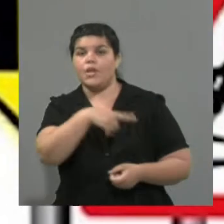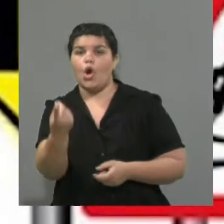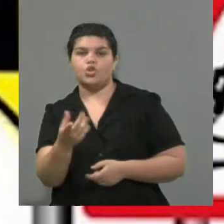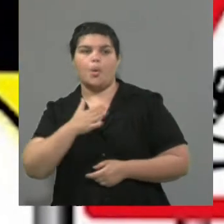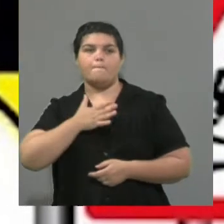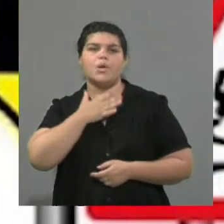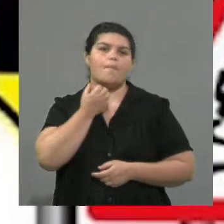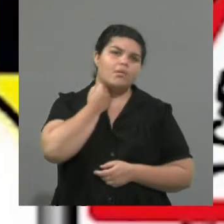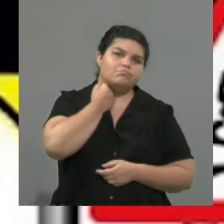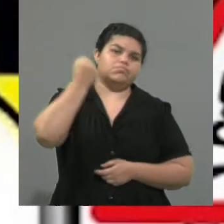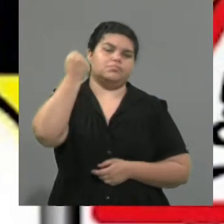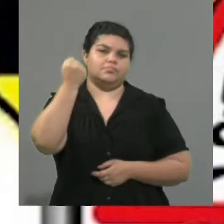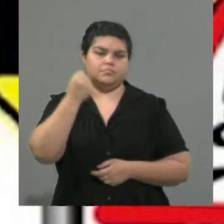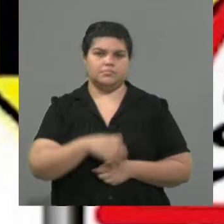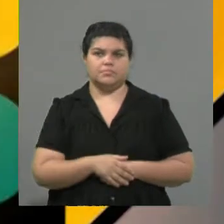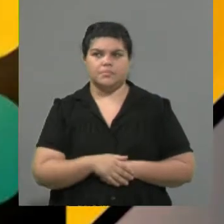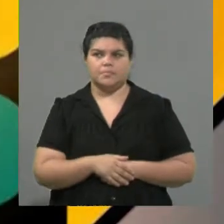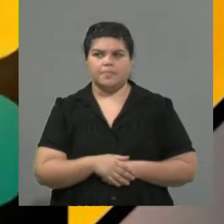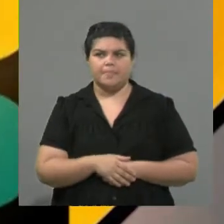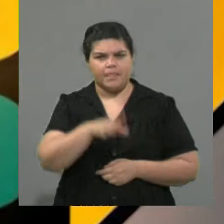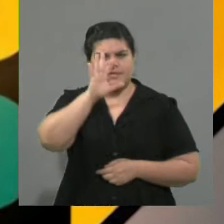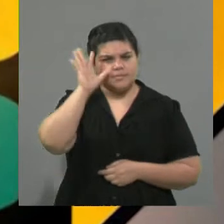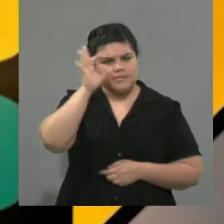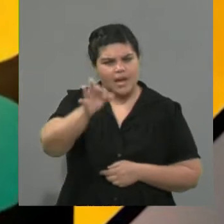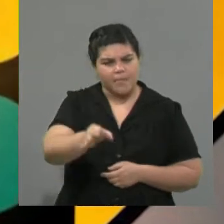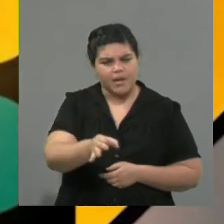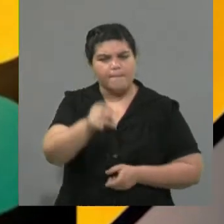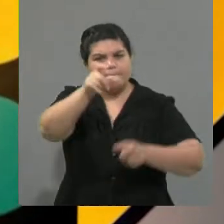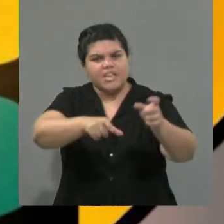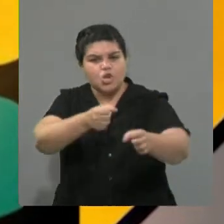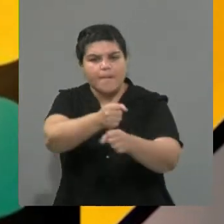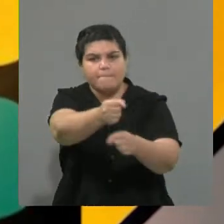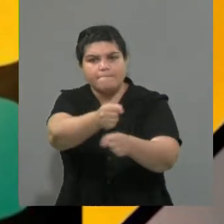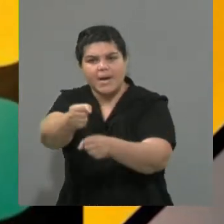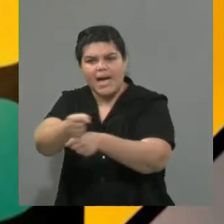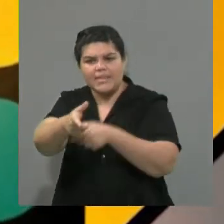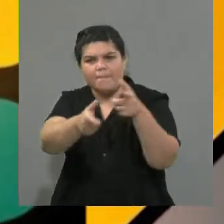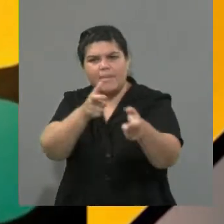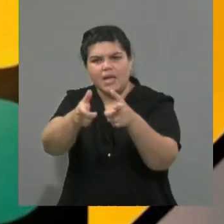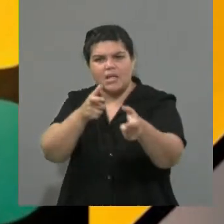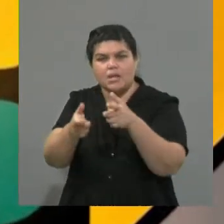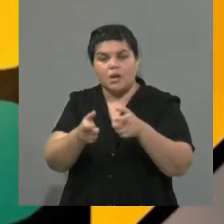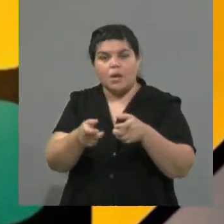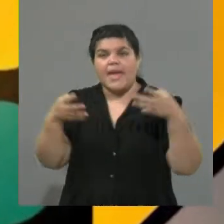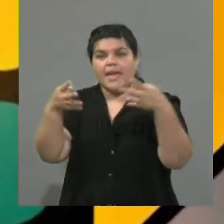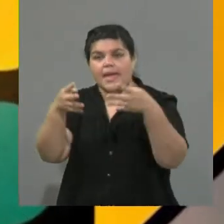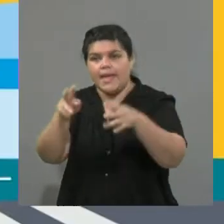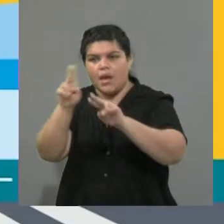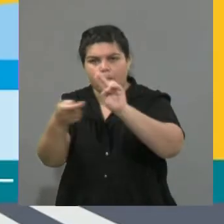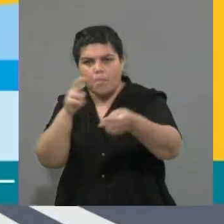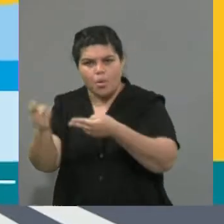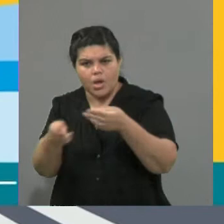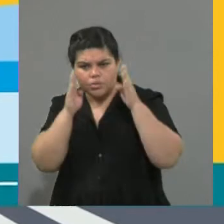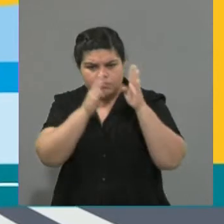preocupados con los homicidios y es razonable. Estamos muy preocupados con los muertos en guerra y es razonable.